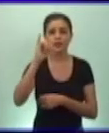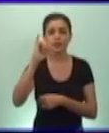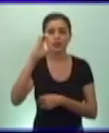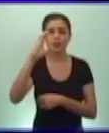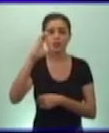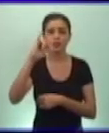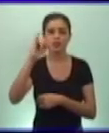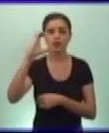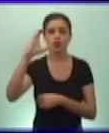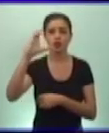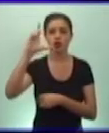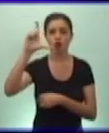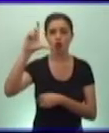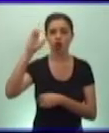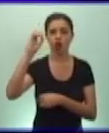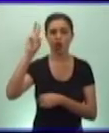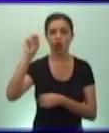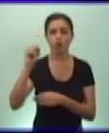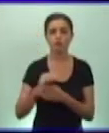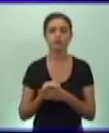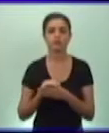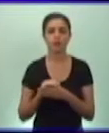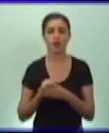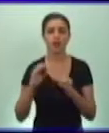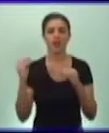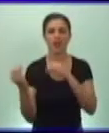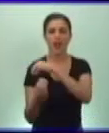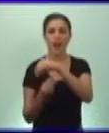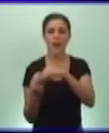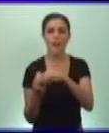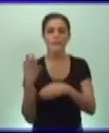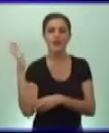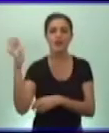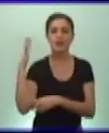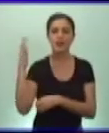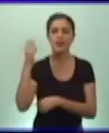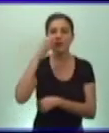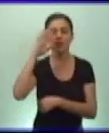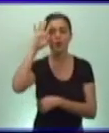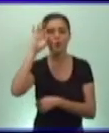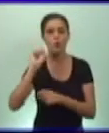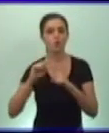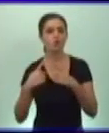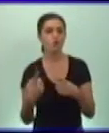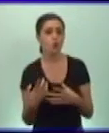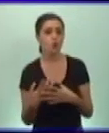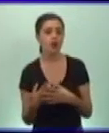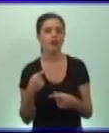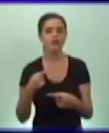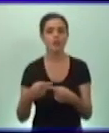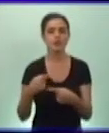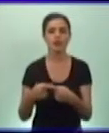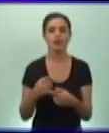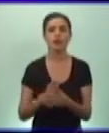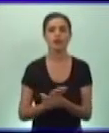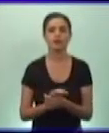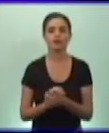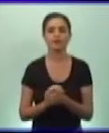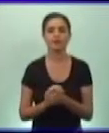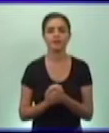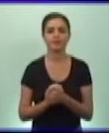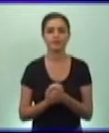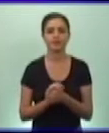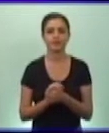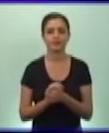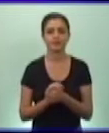presiones que va a modificar el clima de nuestro país según él esté cerca de las costas cubanas o alejado de las